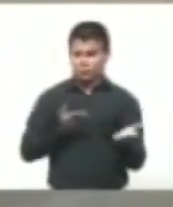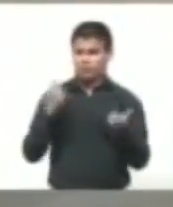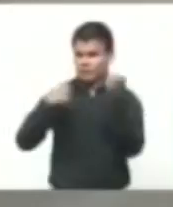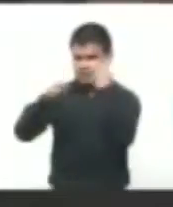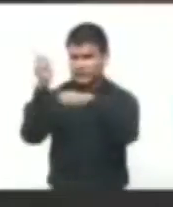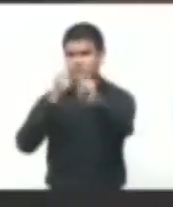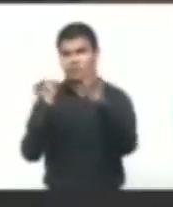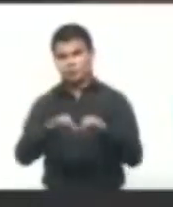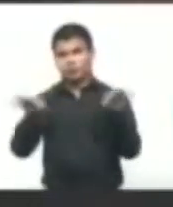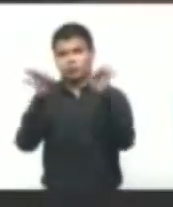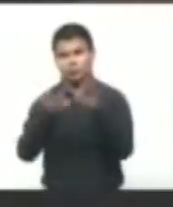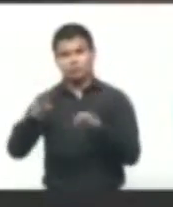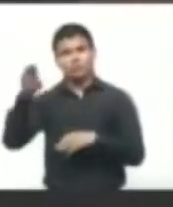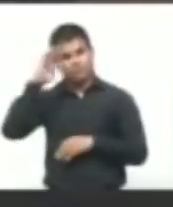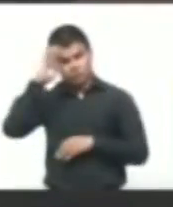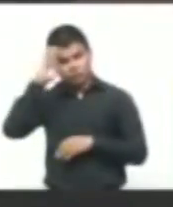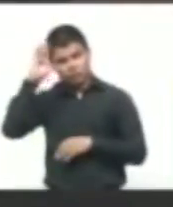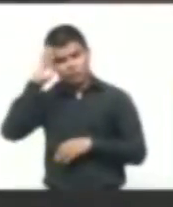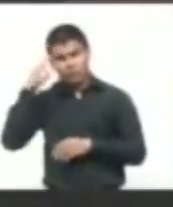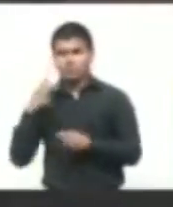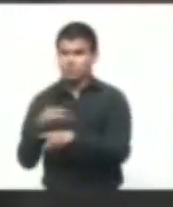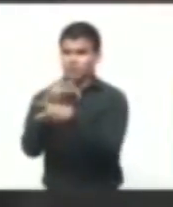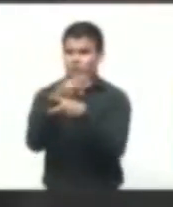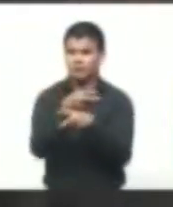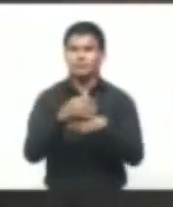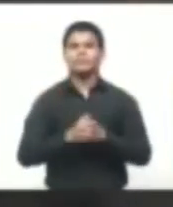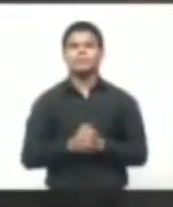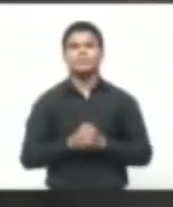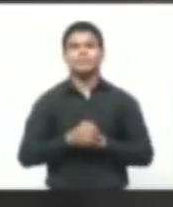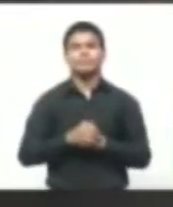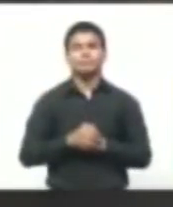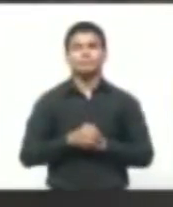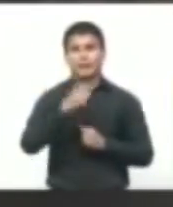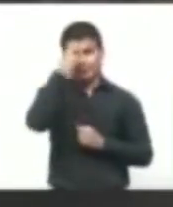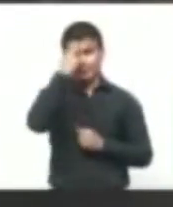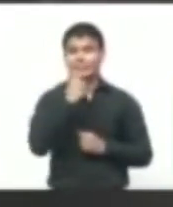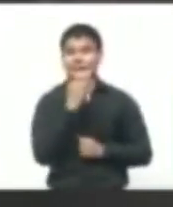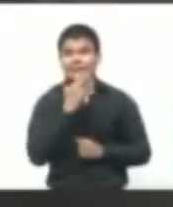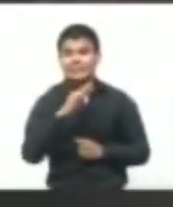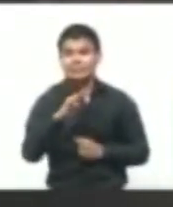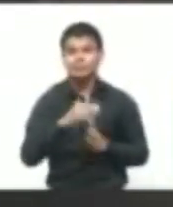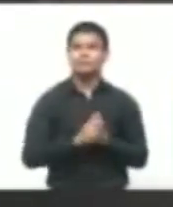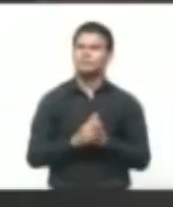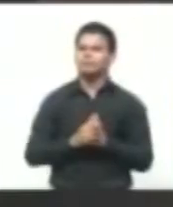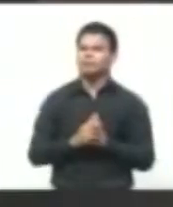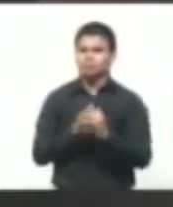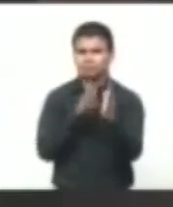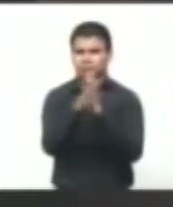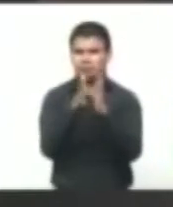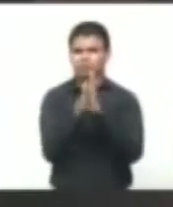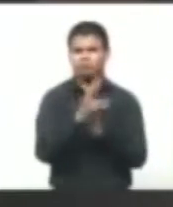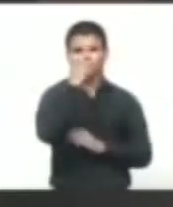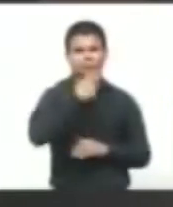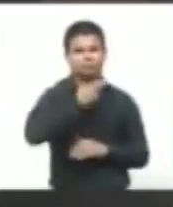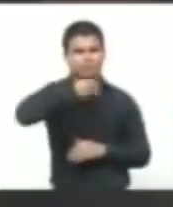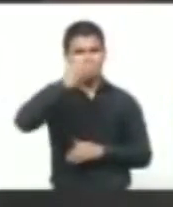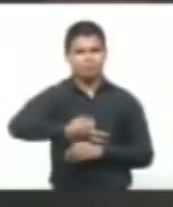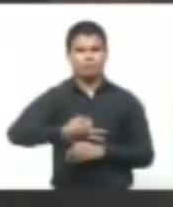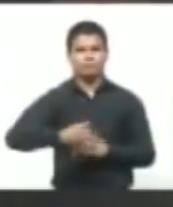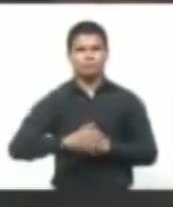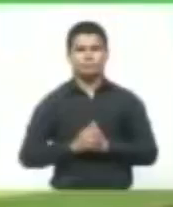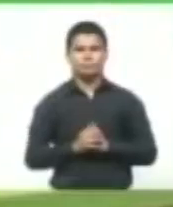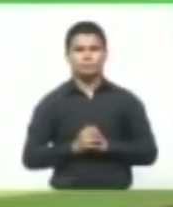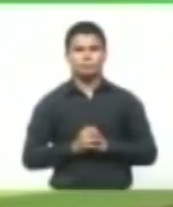autoridades para evitar que se sigan cometiendo atracos. En Santa Marta, Junior Beltrán Rodríguez, Las Noticias, un compromiso con la